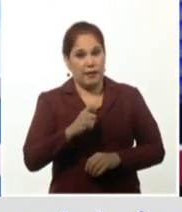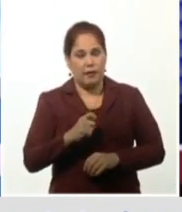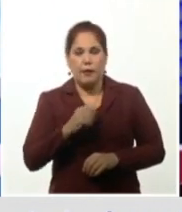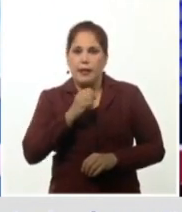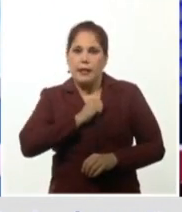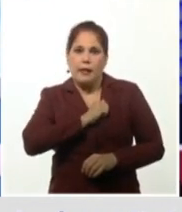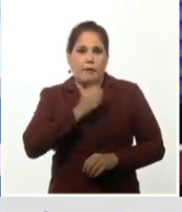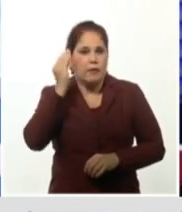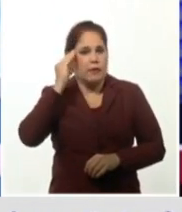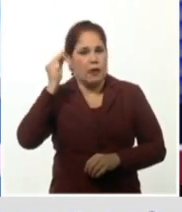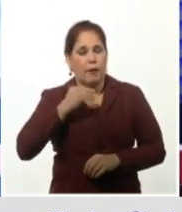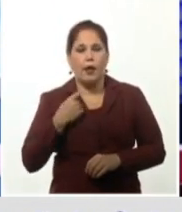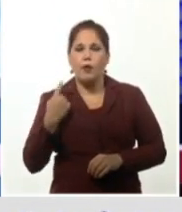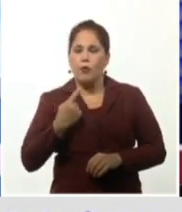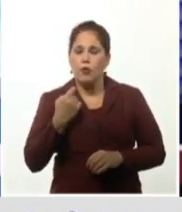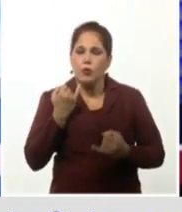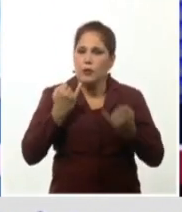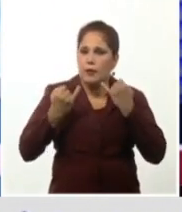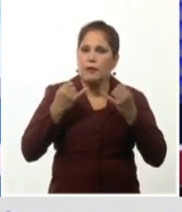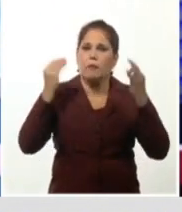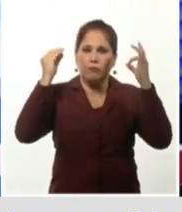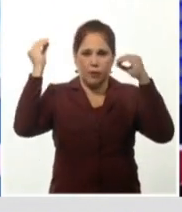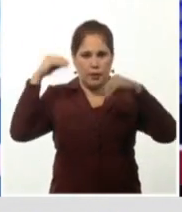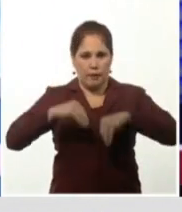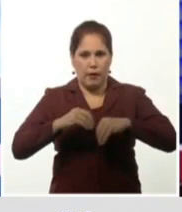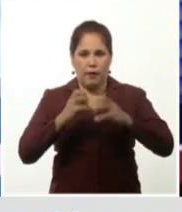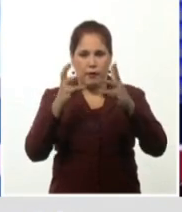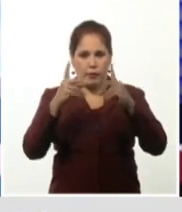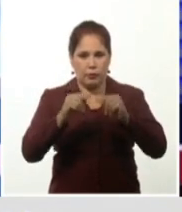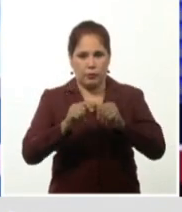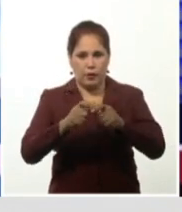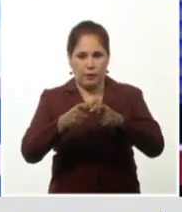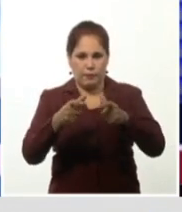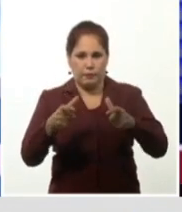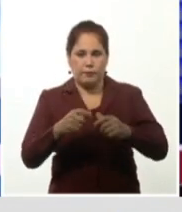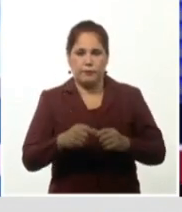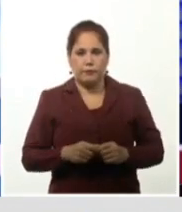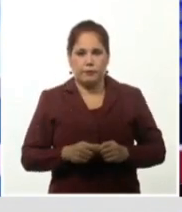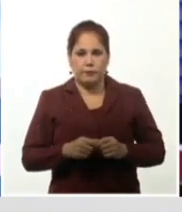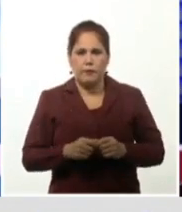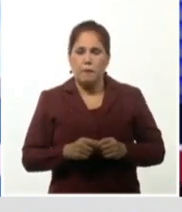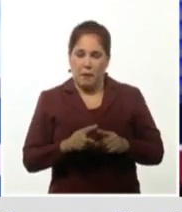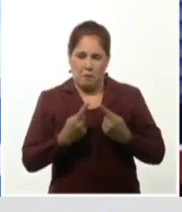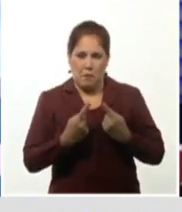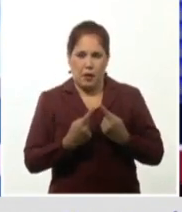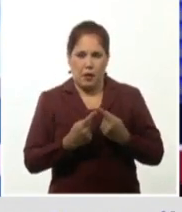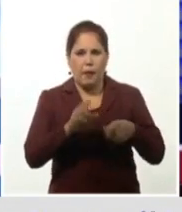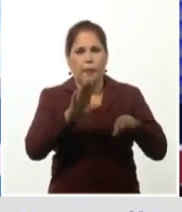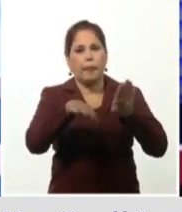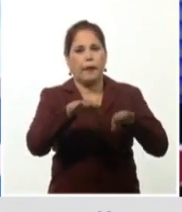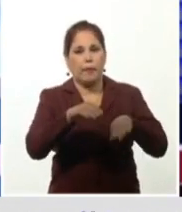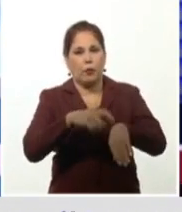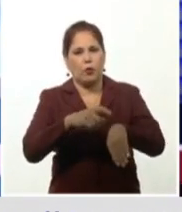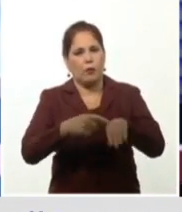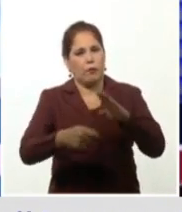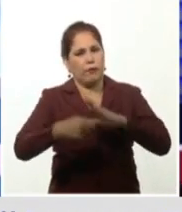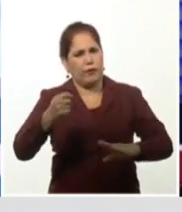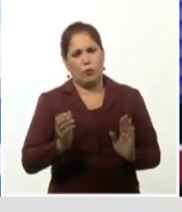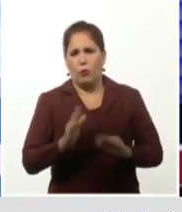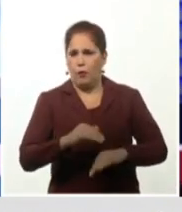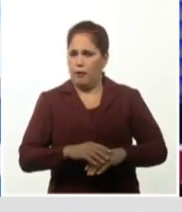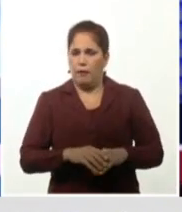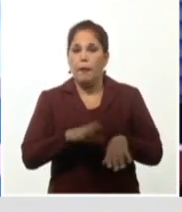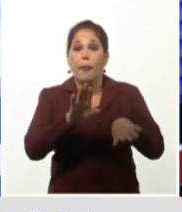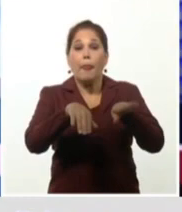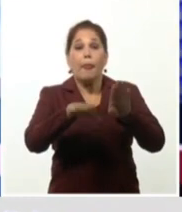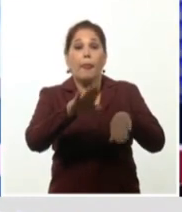Nosotros estamos también muy interesados en llegar a eso. Esto depende, mira, ahí no hay un tiempo fijo. Depende